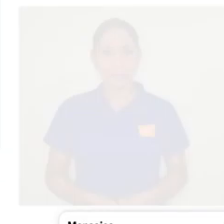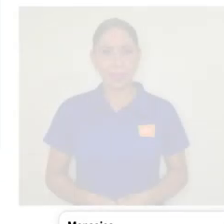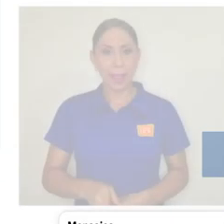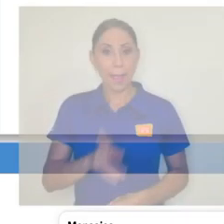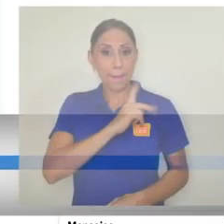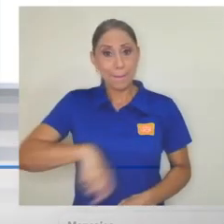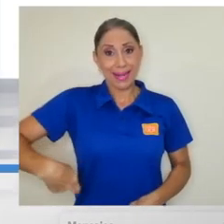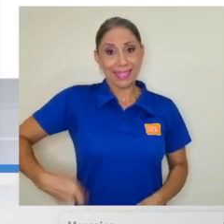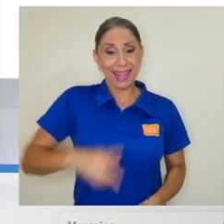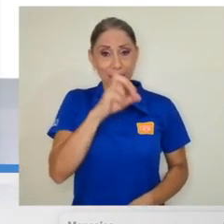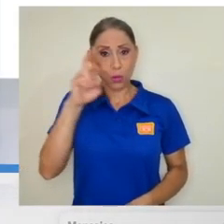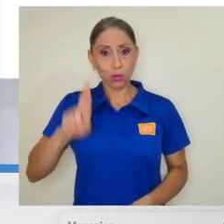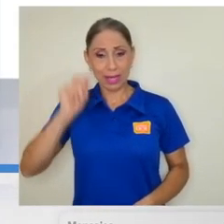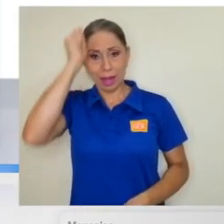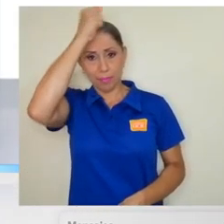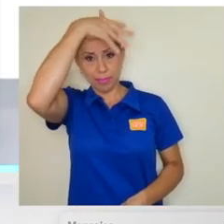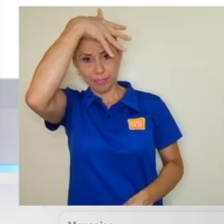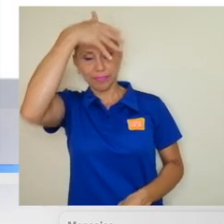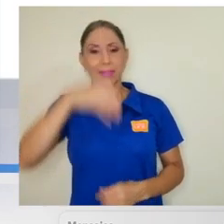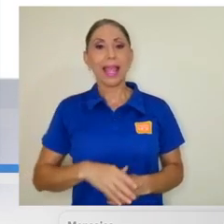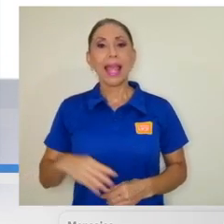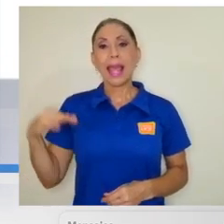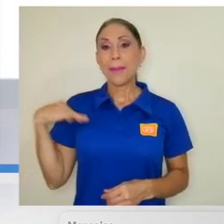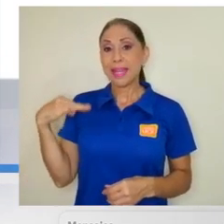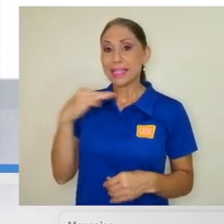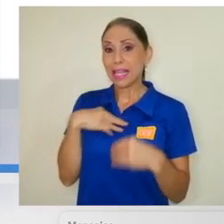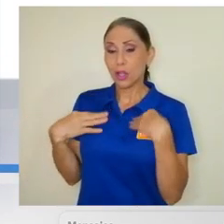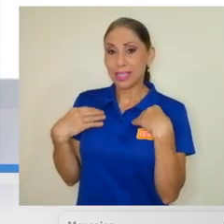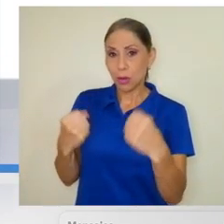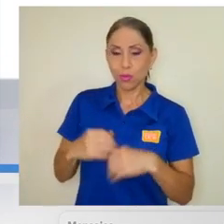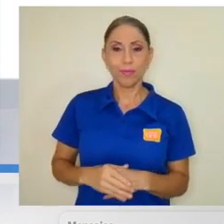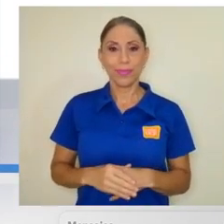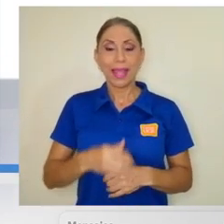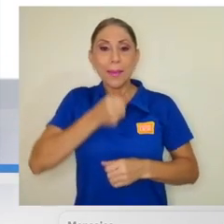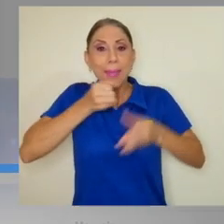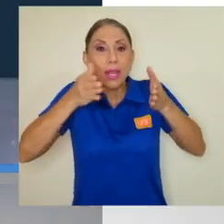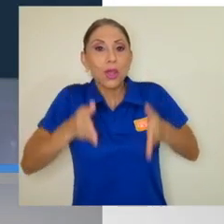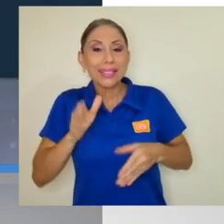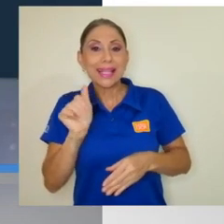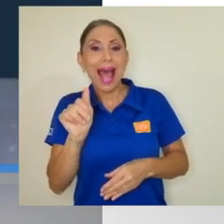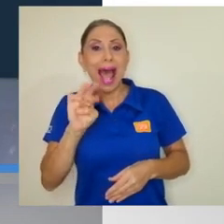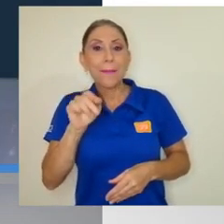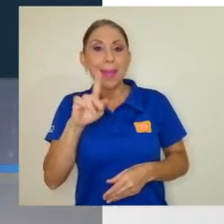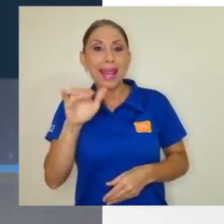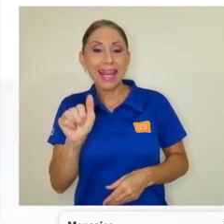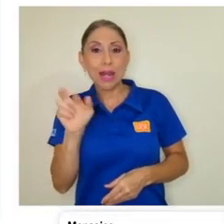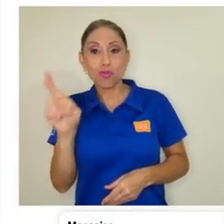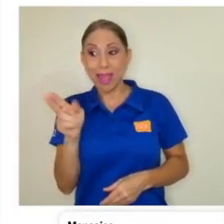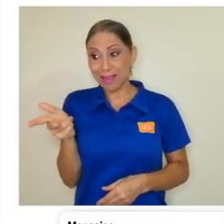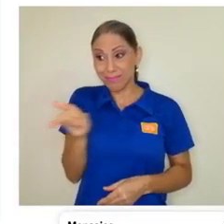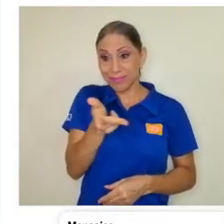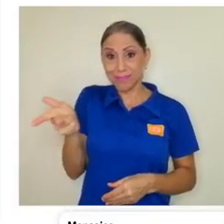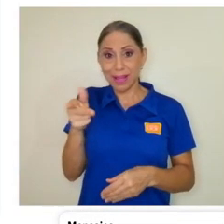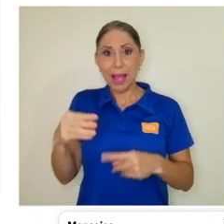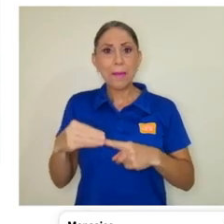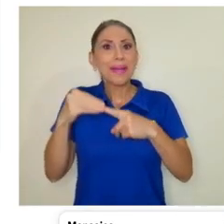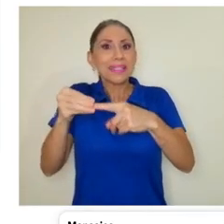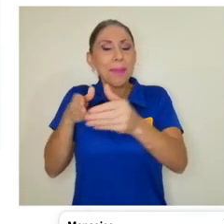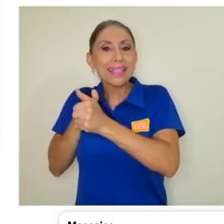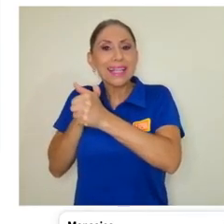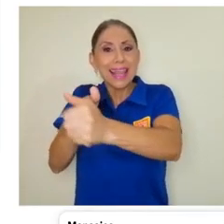El presidente de la República, Carlos Alvarado, el Ministerio de Salud y la periodista Amelia Rueda fueron los principales